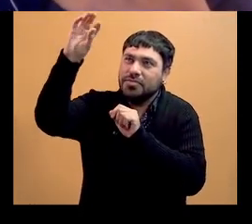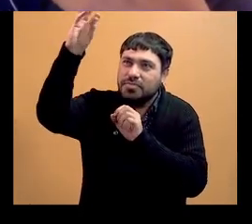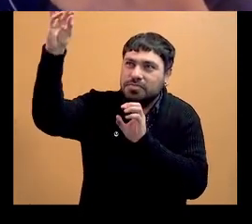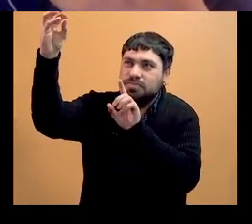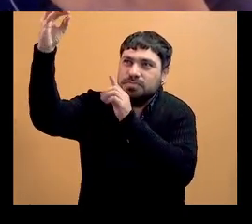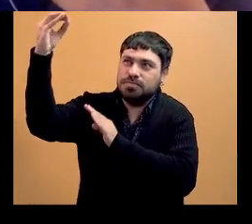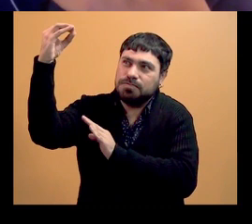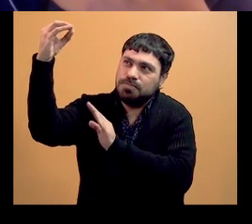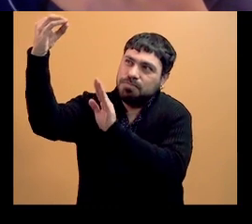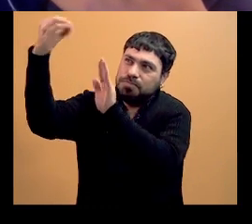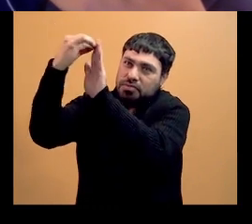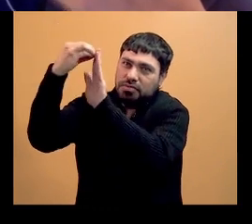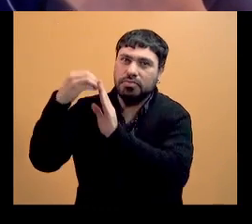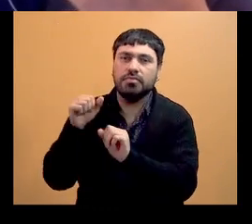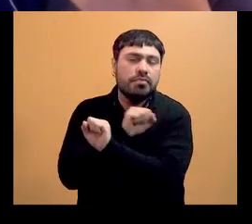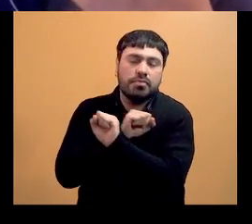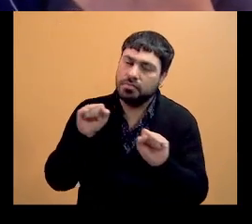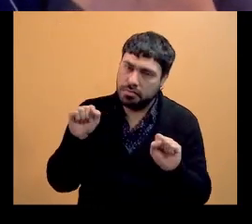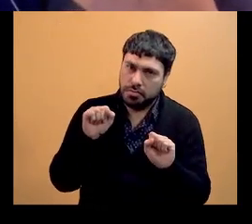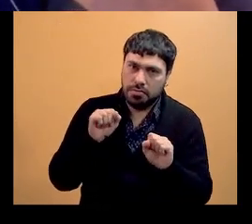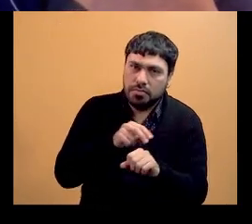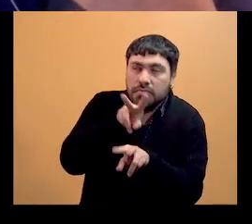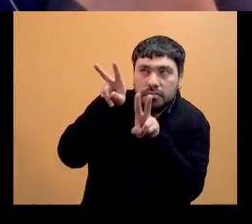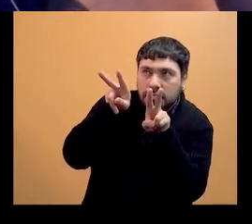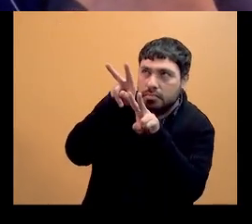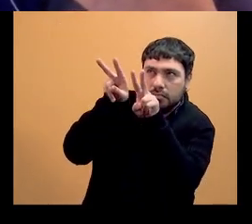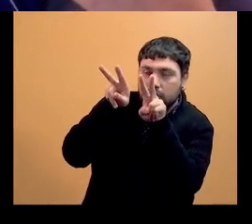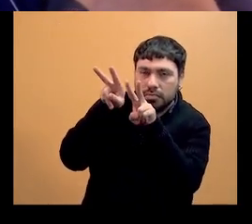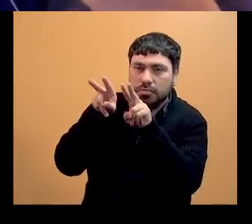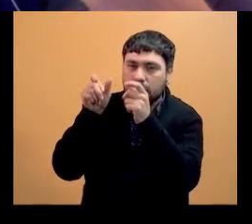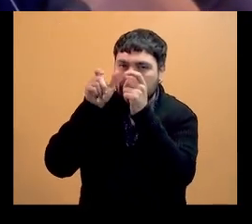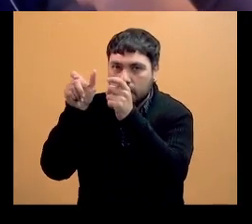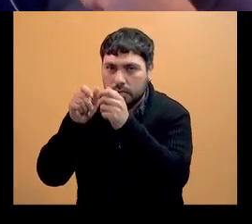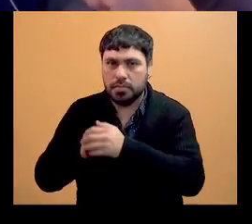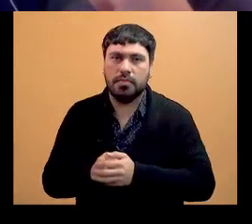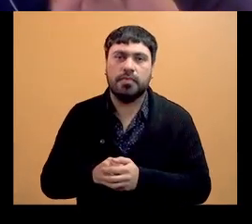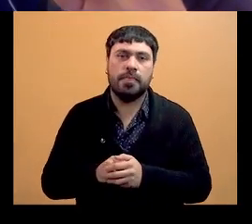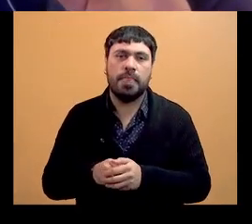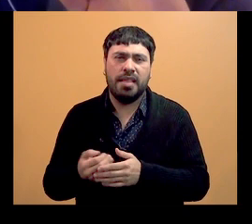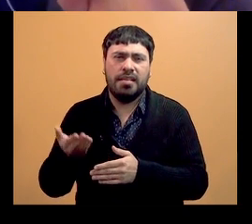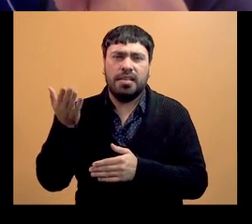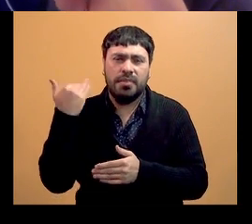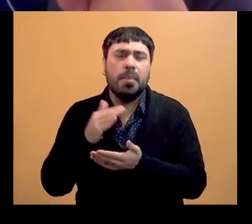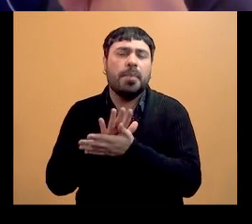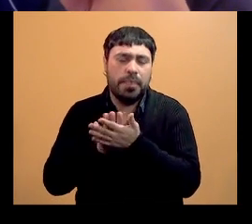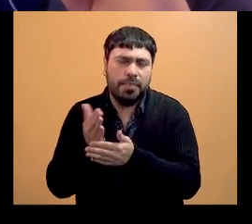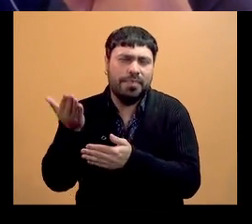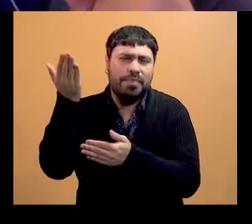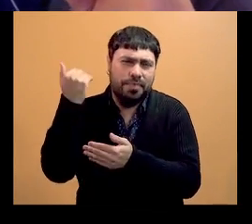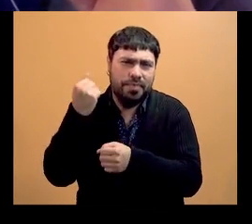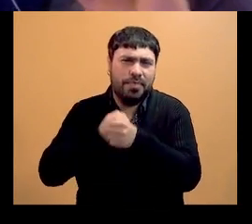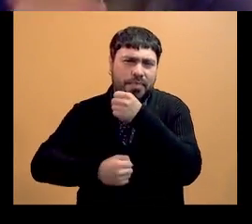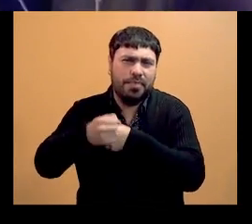Así que esa es la primera. Y la segunda que hay que considerar y que también es una política que se exige hoy en día y desde hace ya varias décadas también al lanzamiento